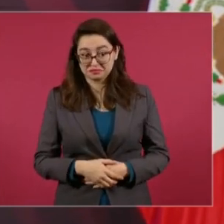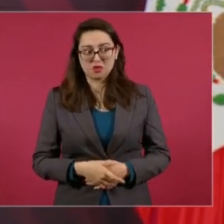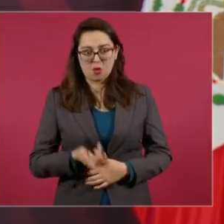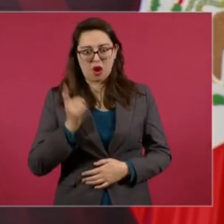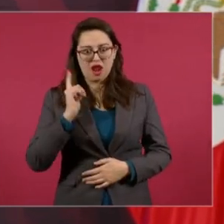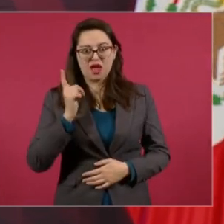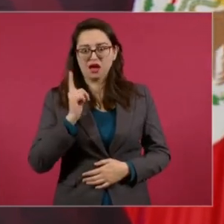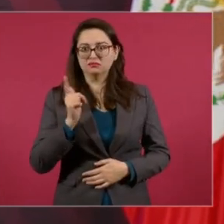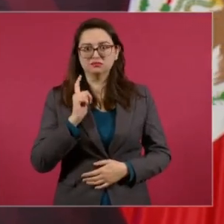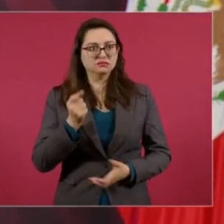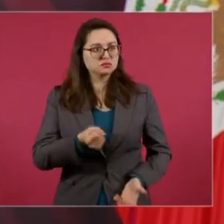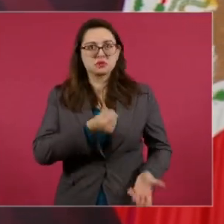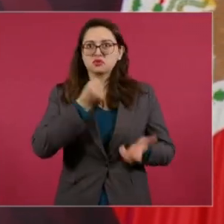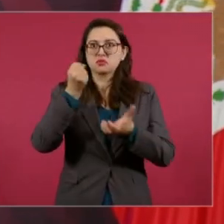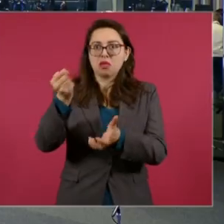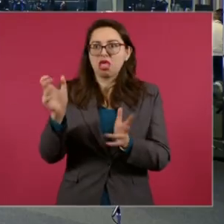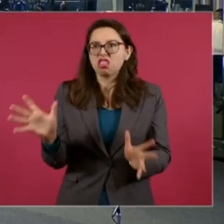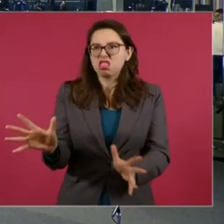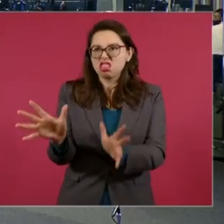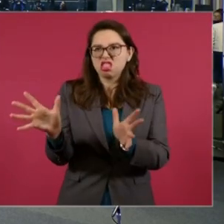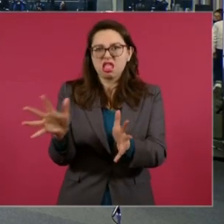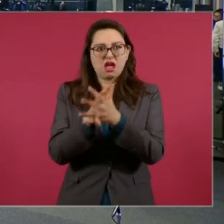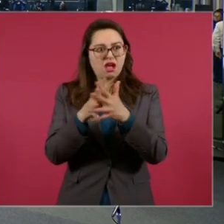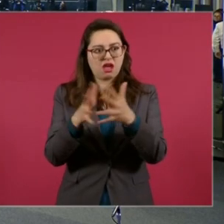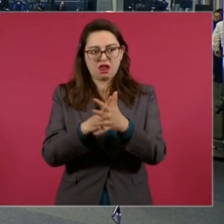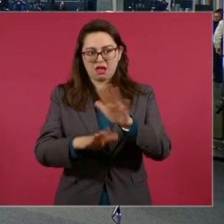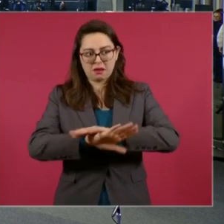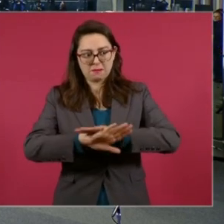Ojalá y no autoricen presupuesto para la guerra,